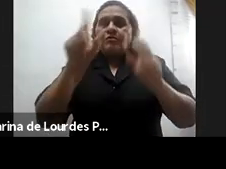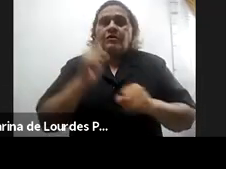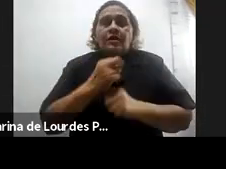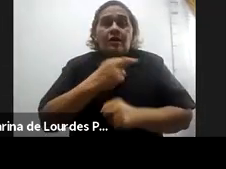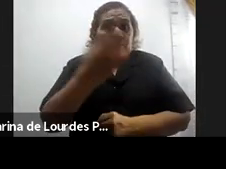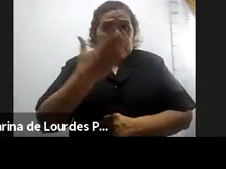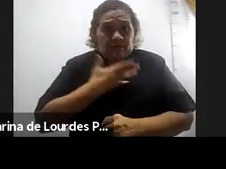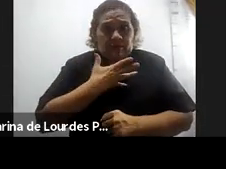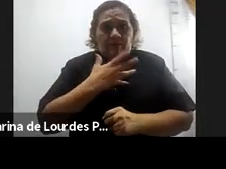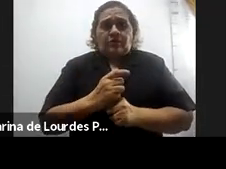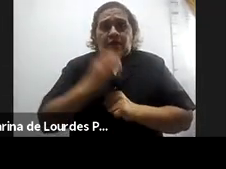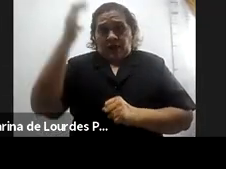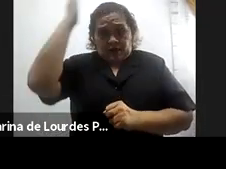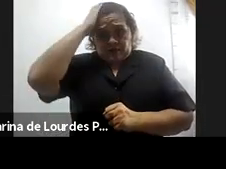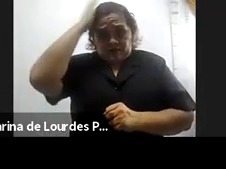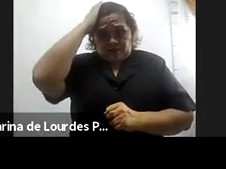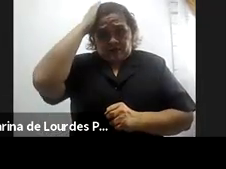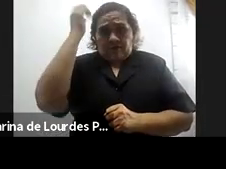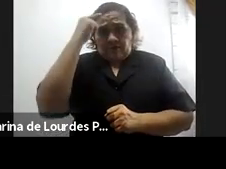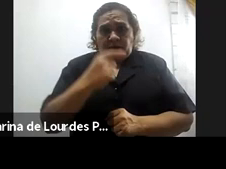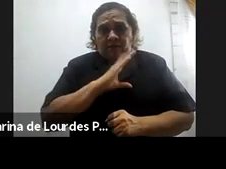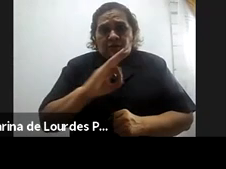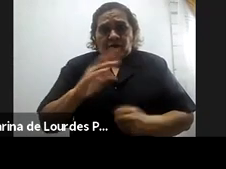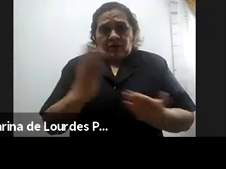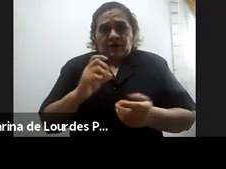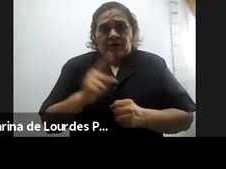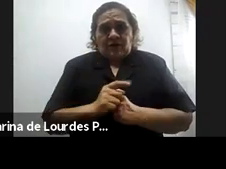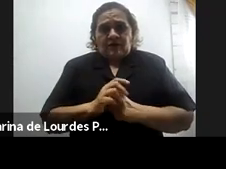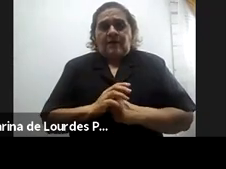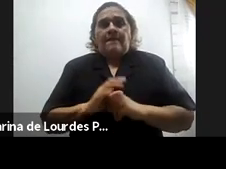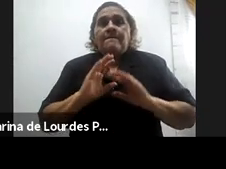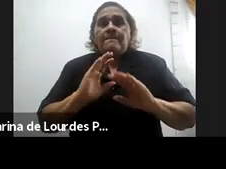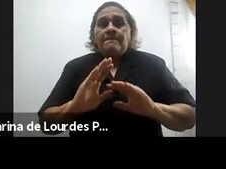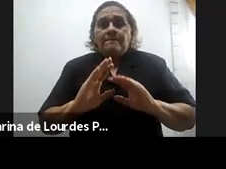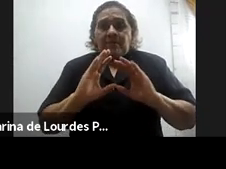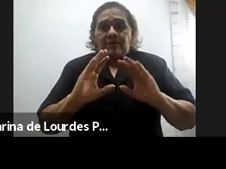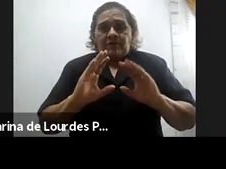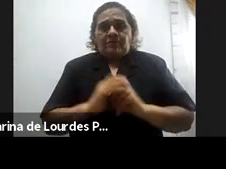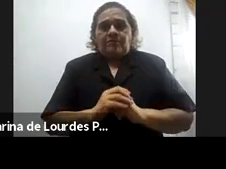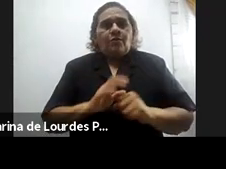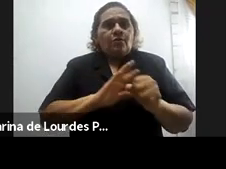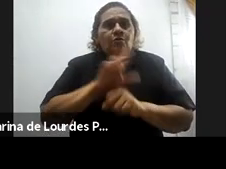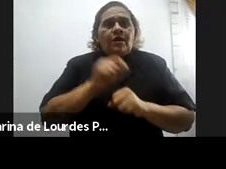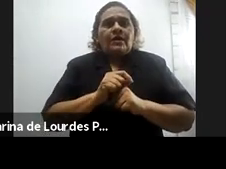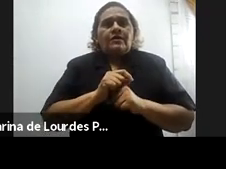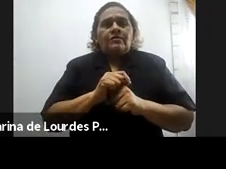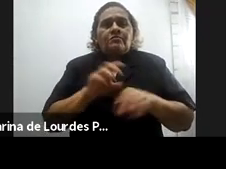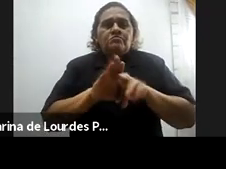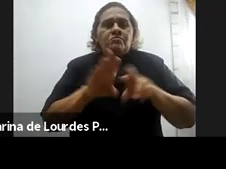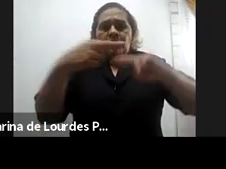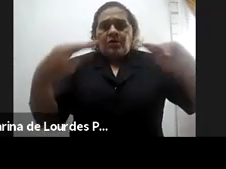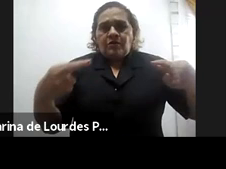recibamos el entrenamiento para poder hacer esta prevención, ¿no? ¿Y cuál es la relación entre